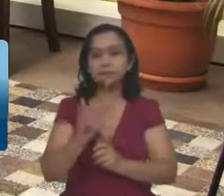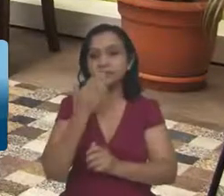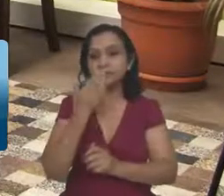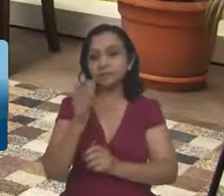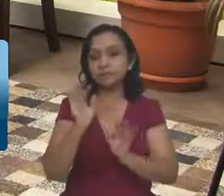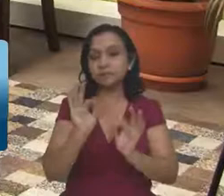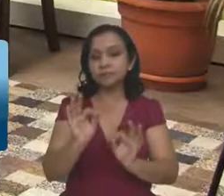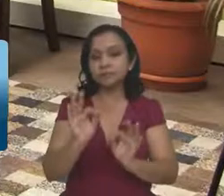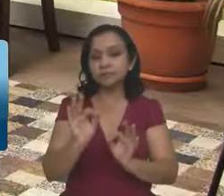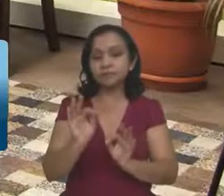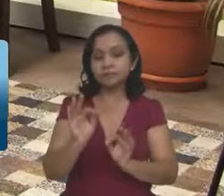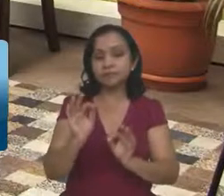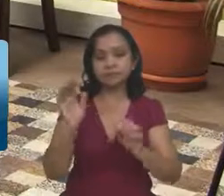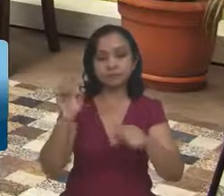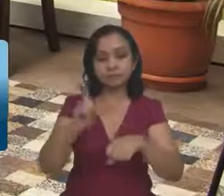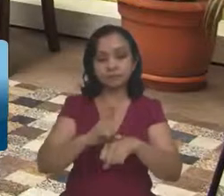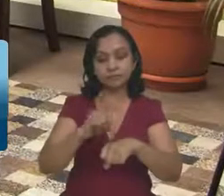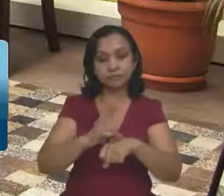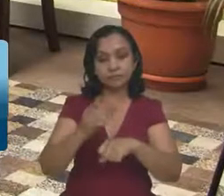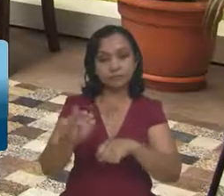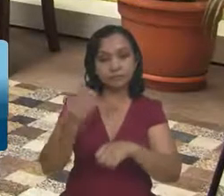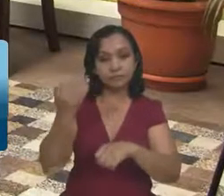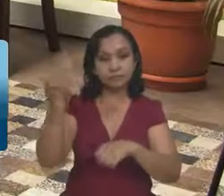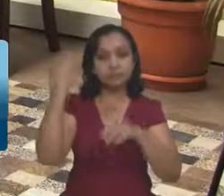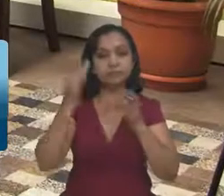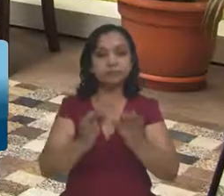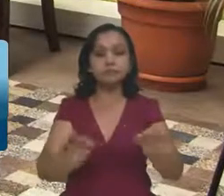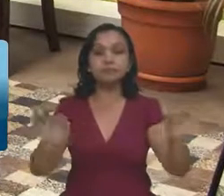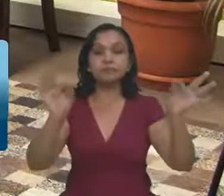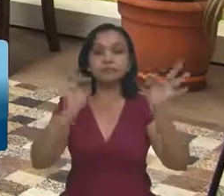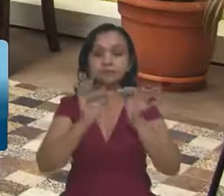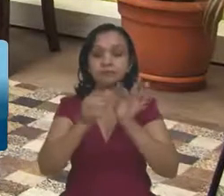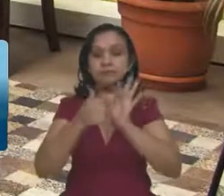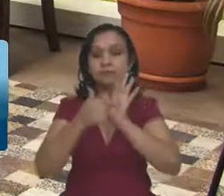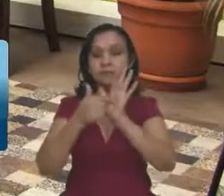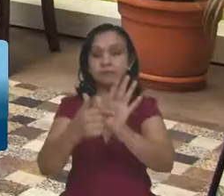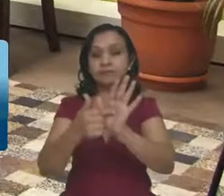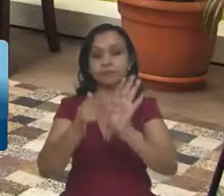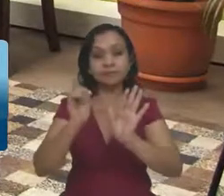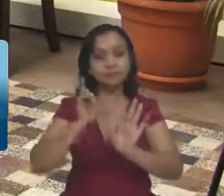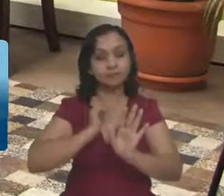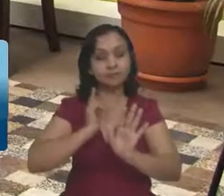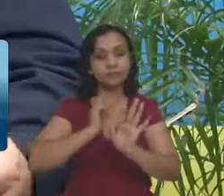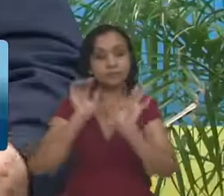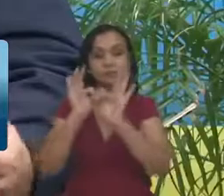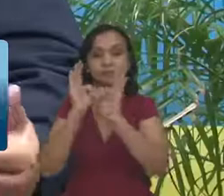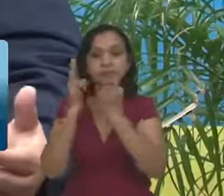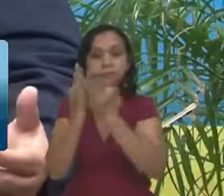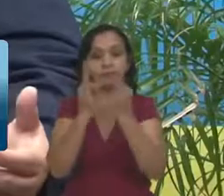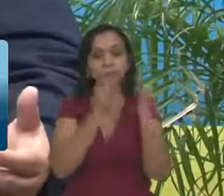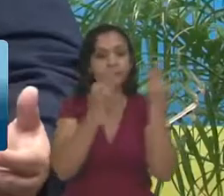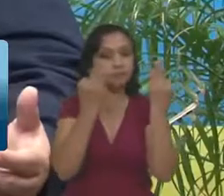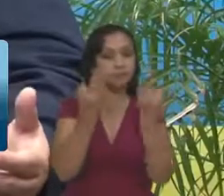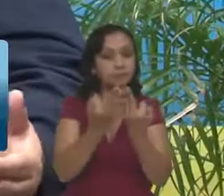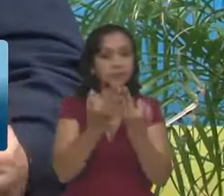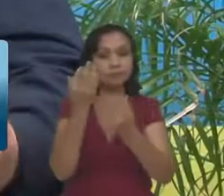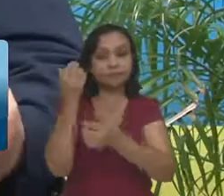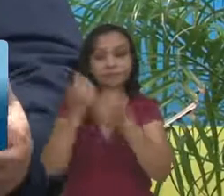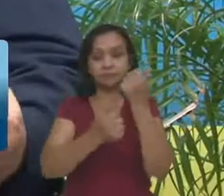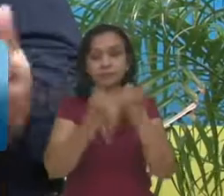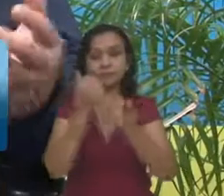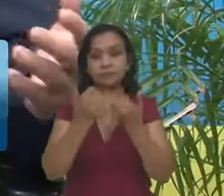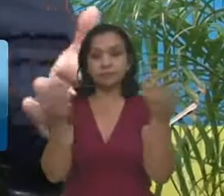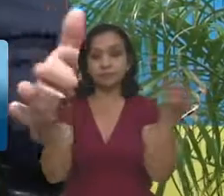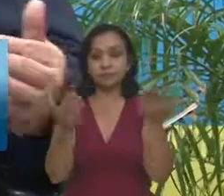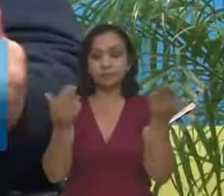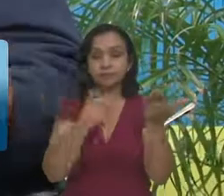una buena historia clínica. La historia clínica es muy importante. Por ejemplo, si yo tengo familiares que han padecido esta afectación, incluso la